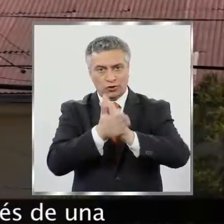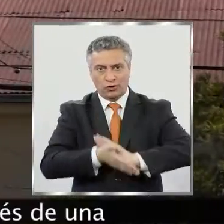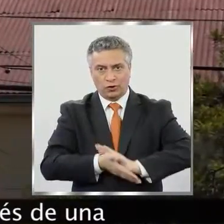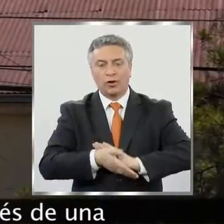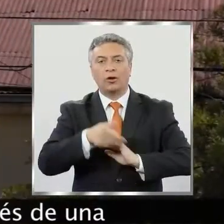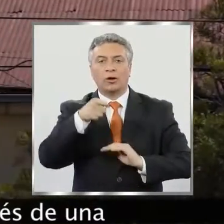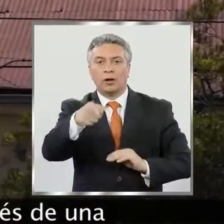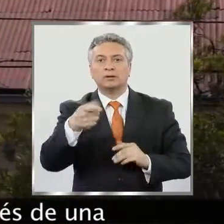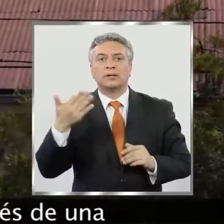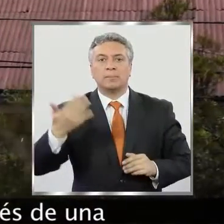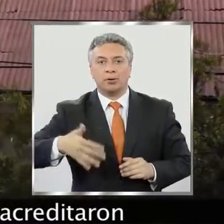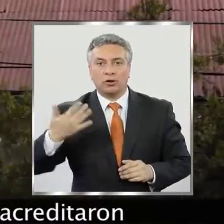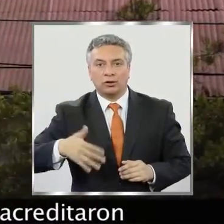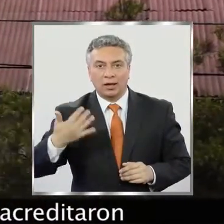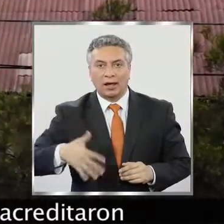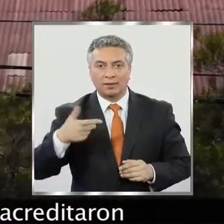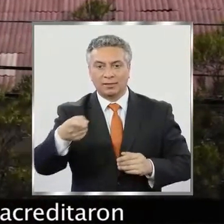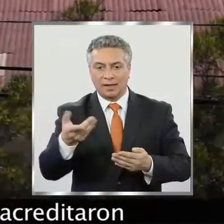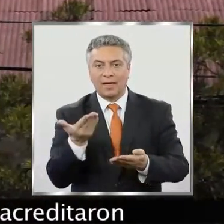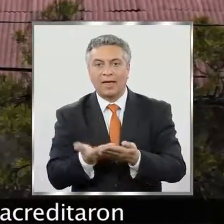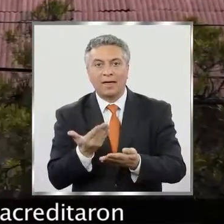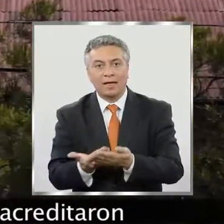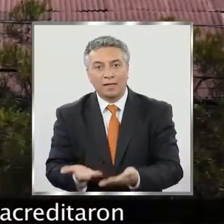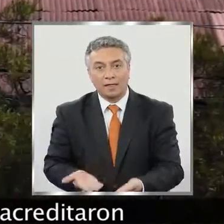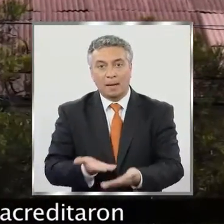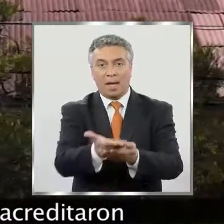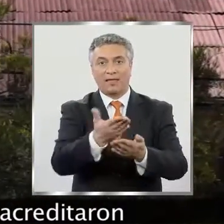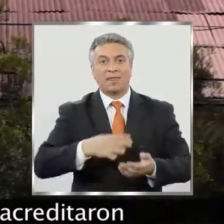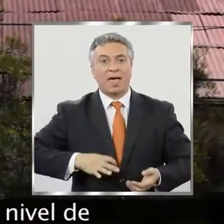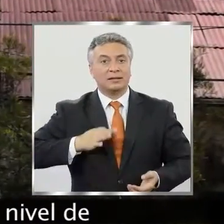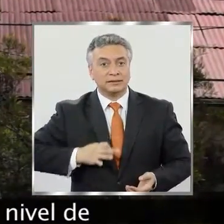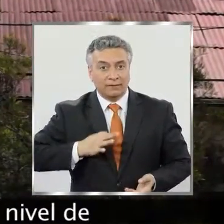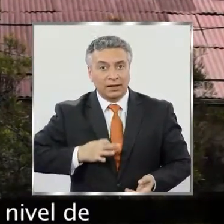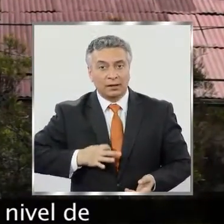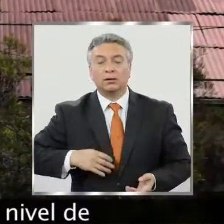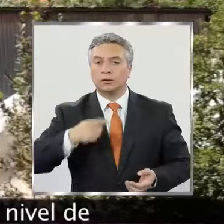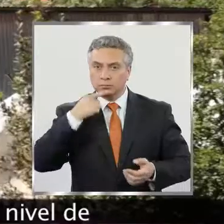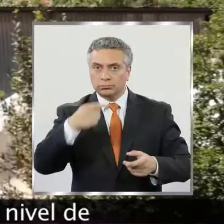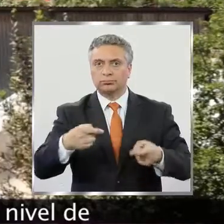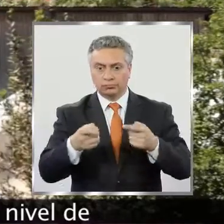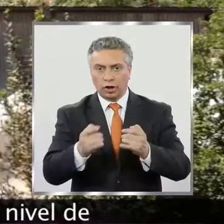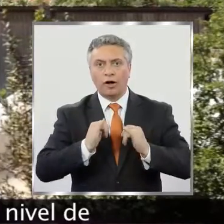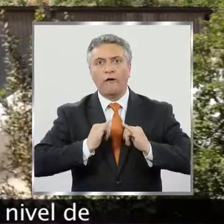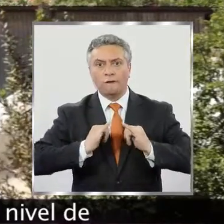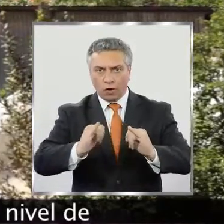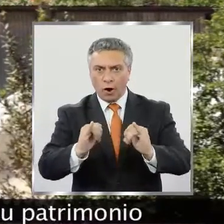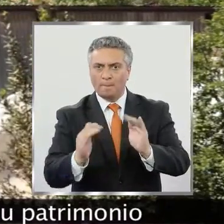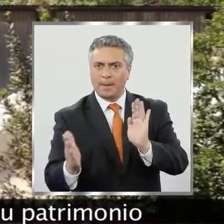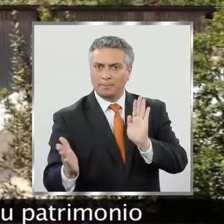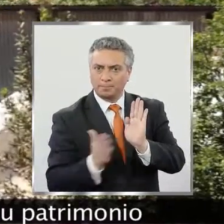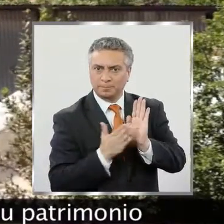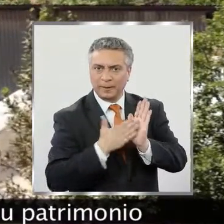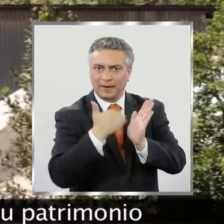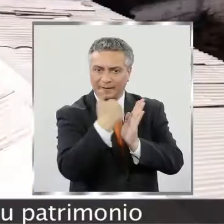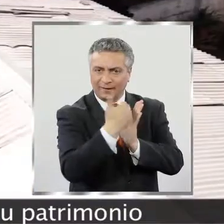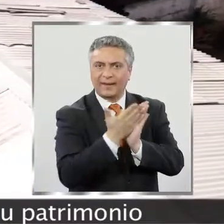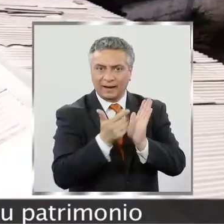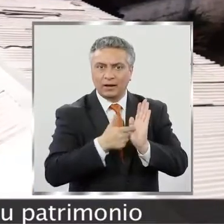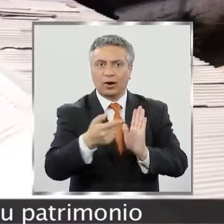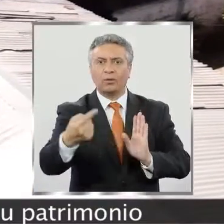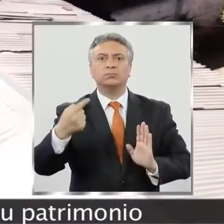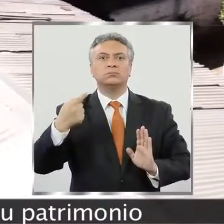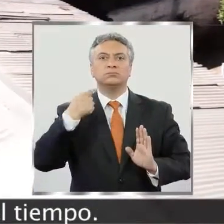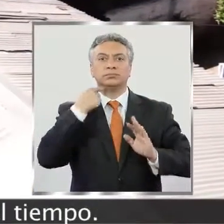este caso es que a través de una demanda civil, los afectados acreditaron con informes técnicos el nivel de contaminación que afectó